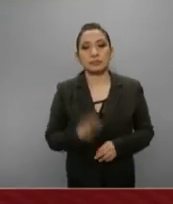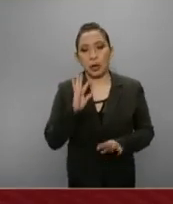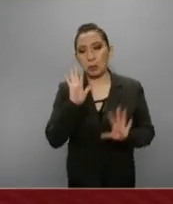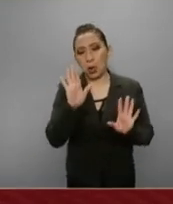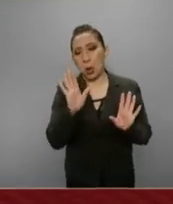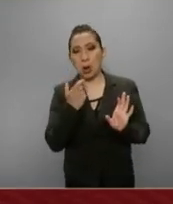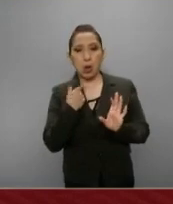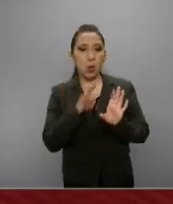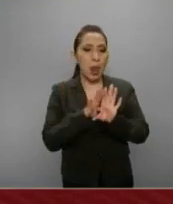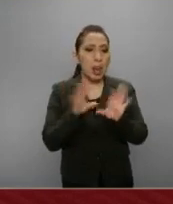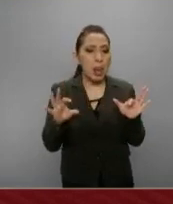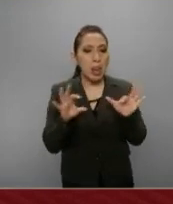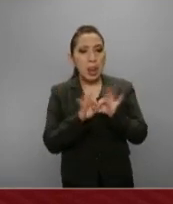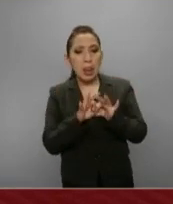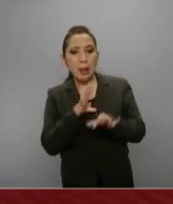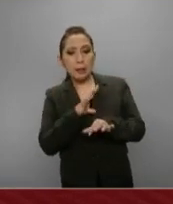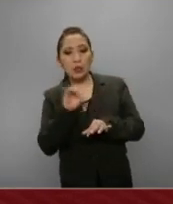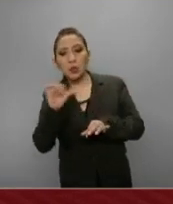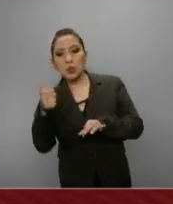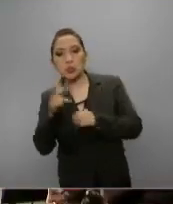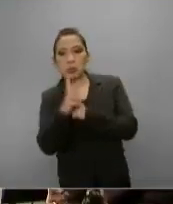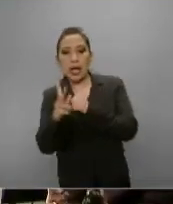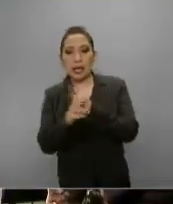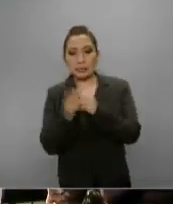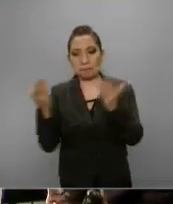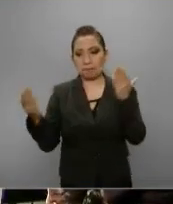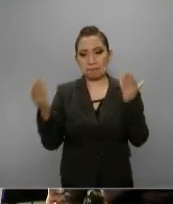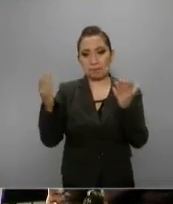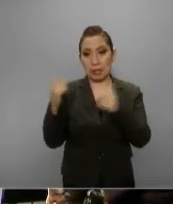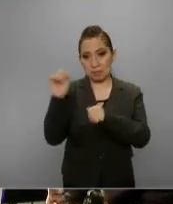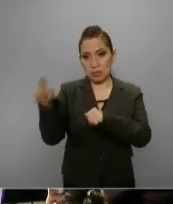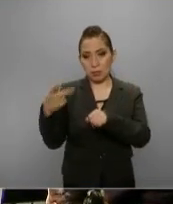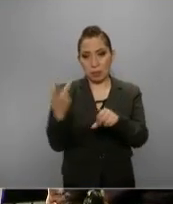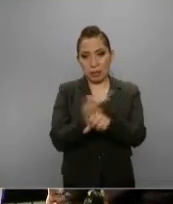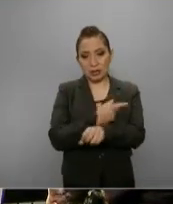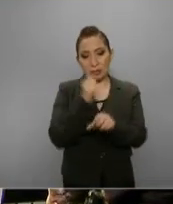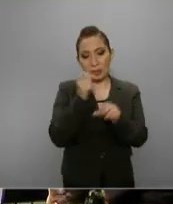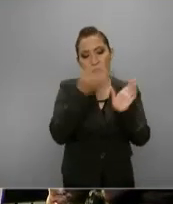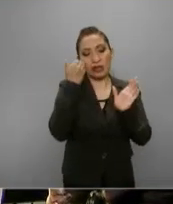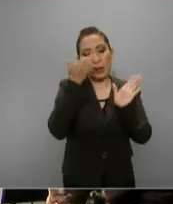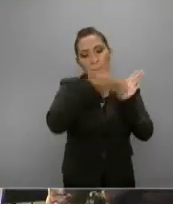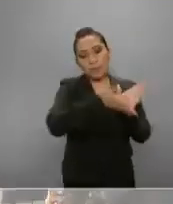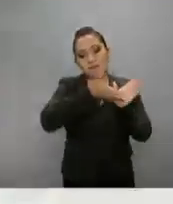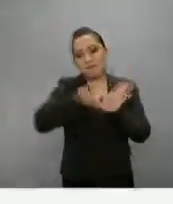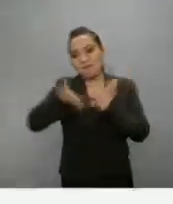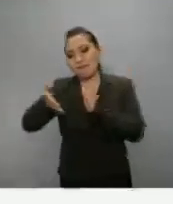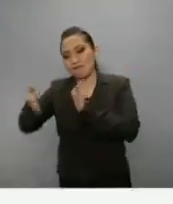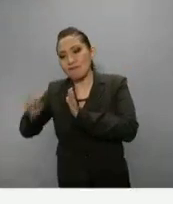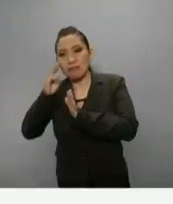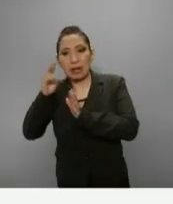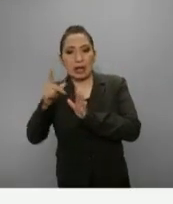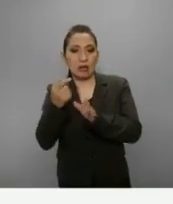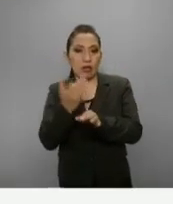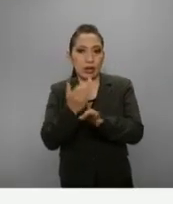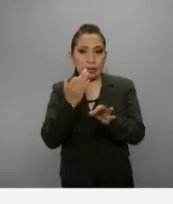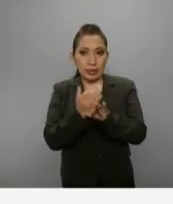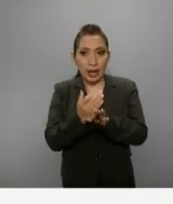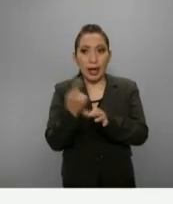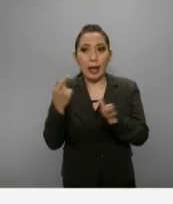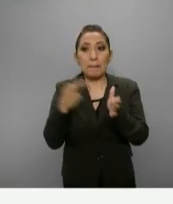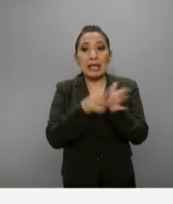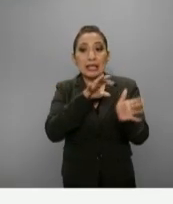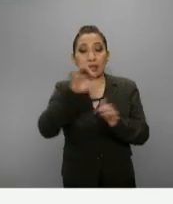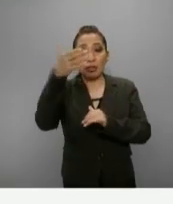y un poco cuál es la relación que guarda con otros países que ya pasaron por esta fase. Y bueno, podemos ver ahí